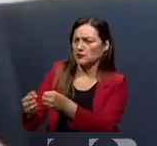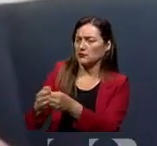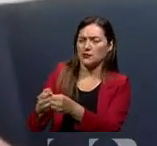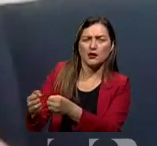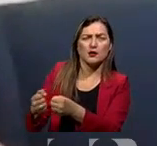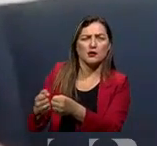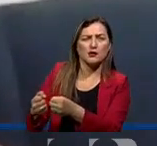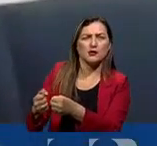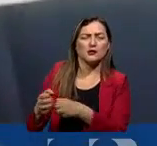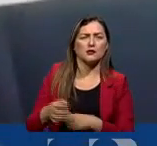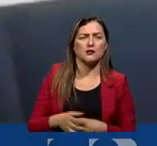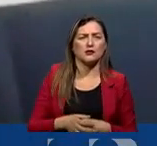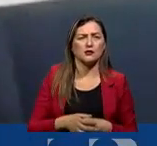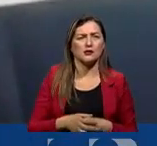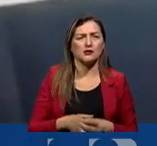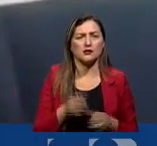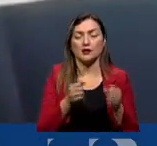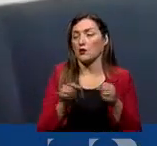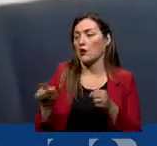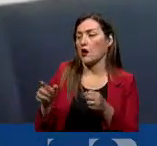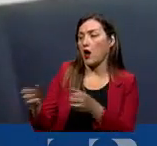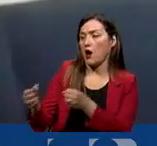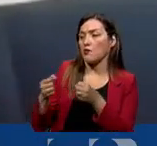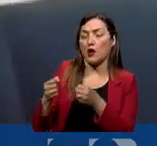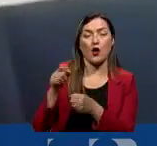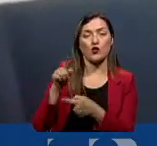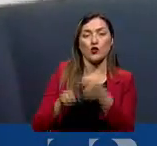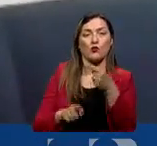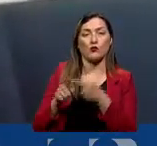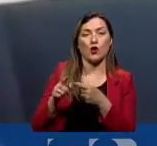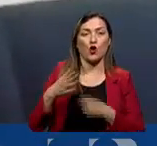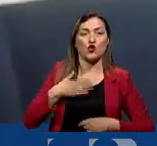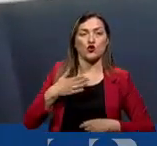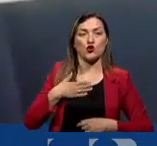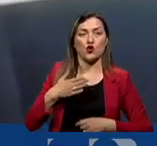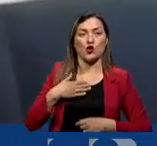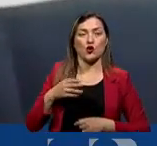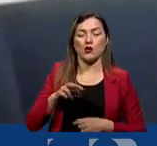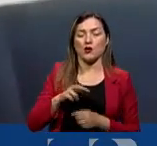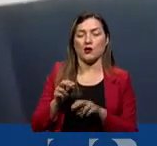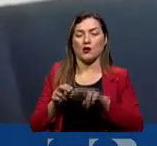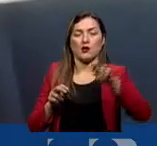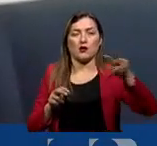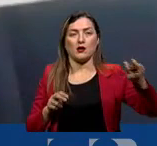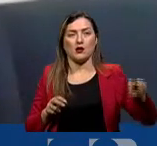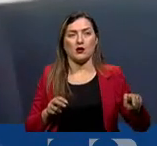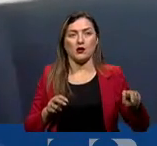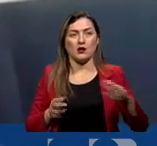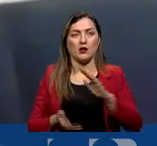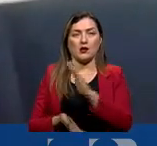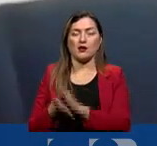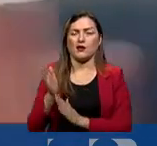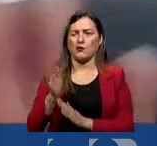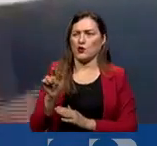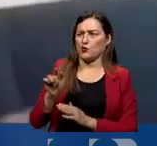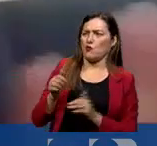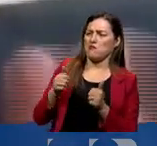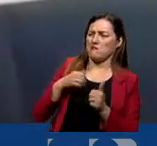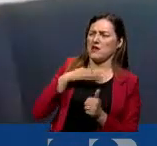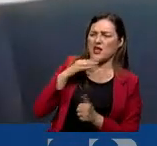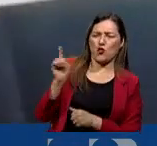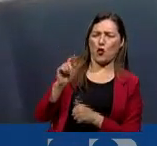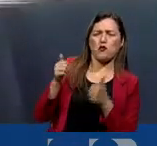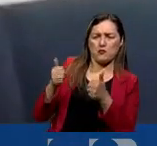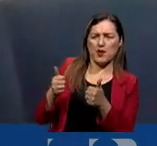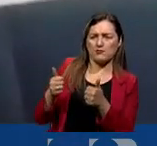ya cuando me iba a bajar del taxi y me dice sabe que niña no puedo abrir la puerta desde adentro tengo que abrirsela yo pero como me cayó muy bien Le voy a dejar ir me quedé